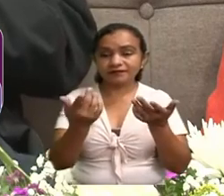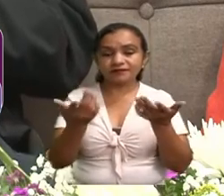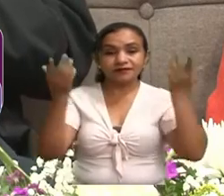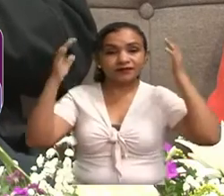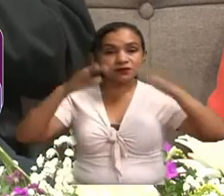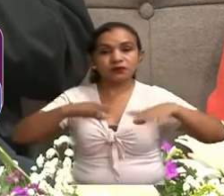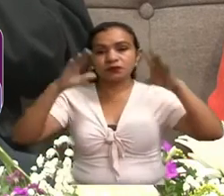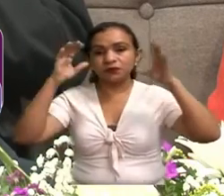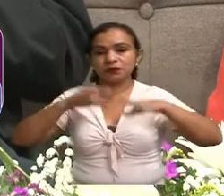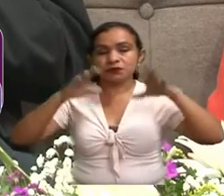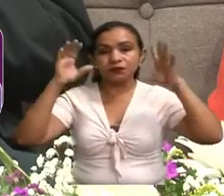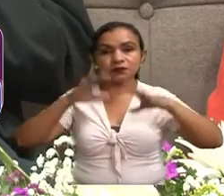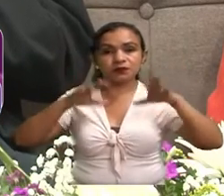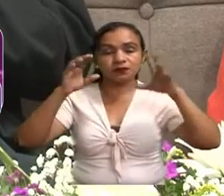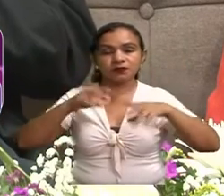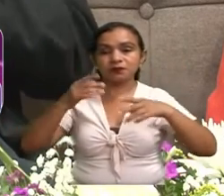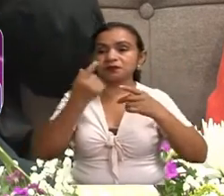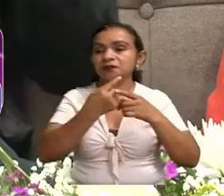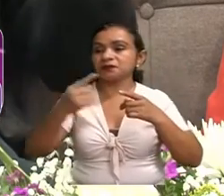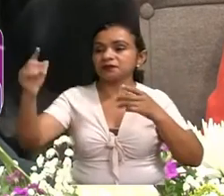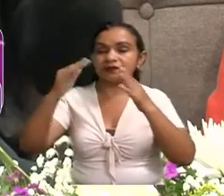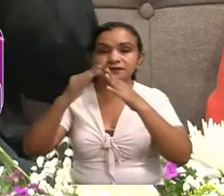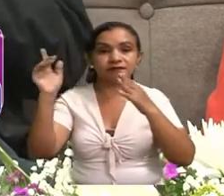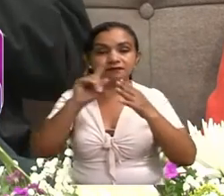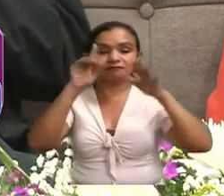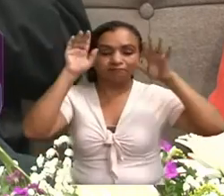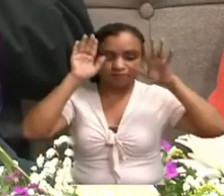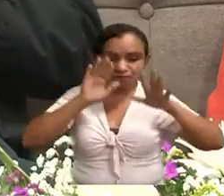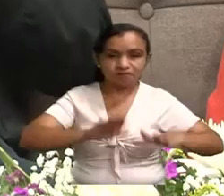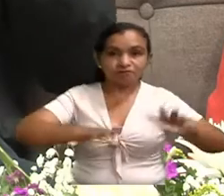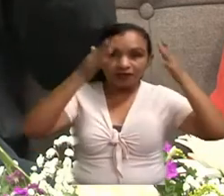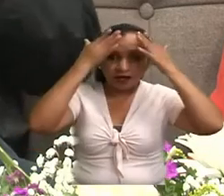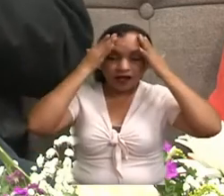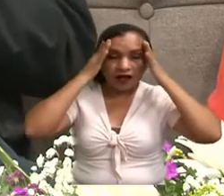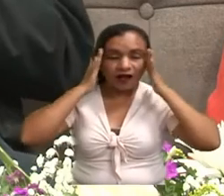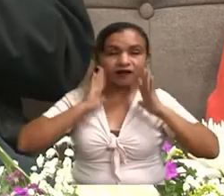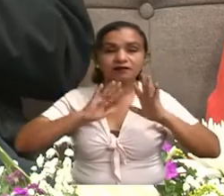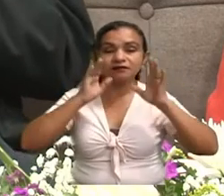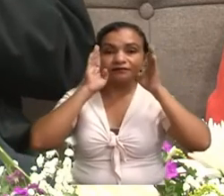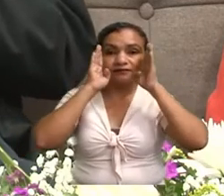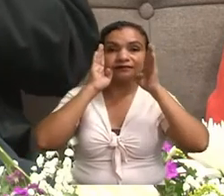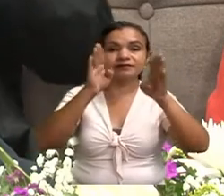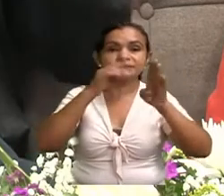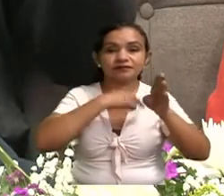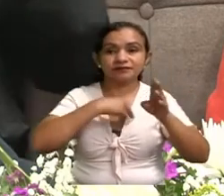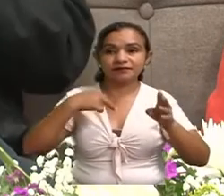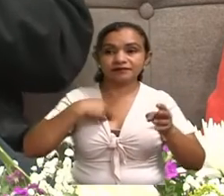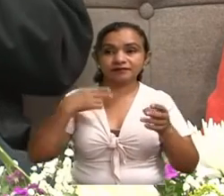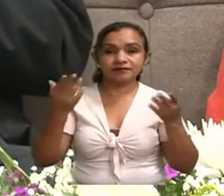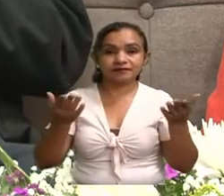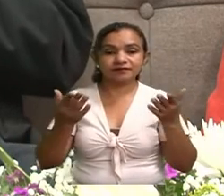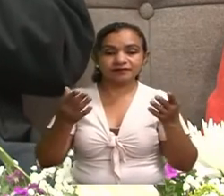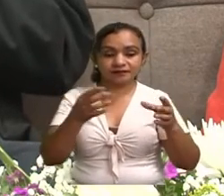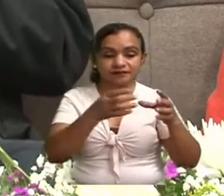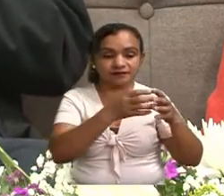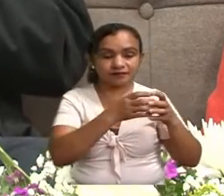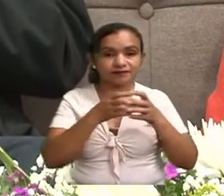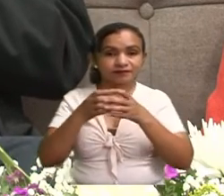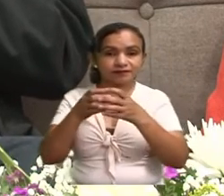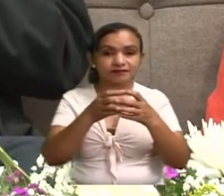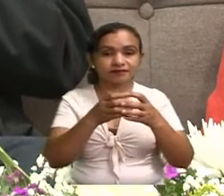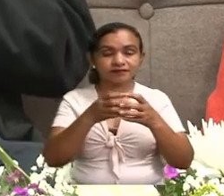lluvia, la gente no se fue, y estuvo atento, pues, a todo lo que se estaba preparando. Eso lo preparó la comunidad. Ahí